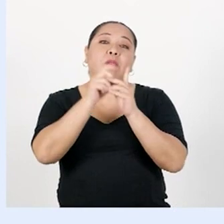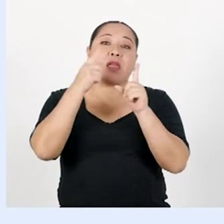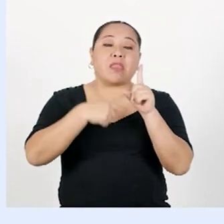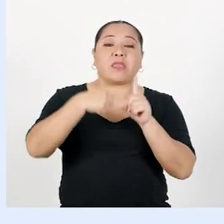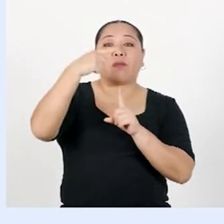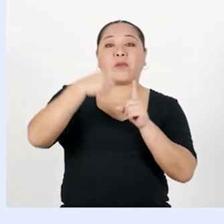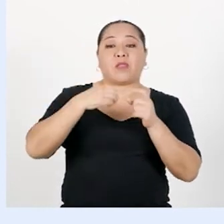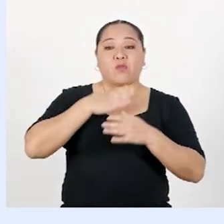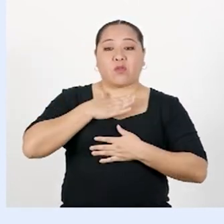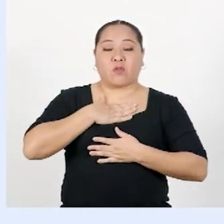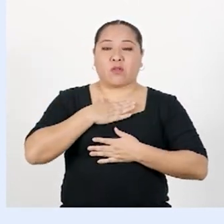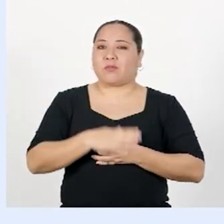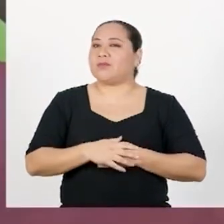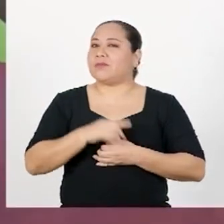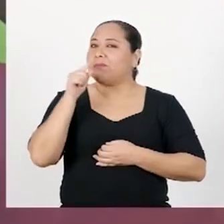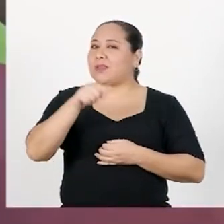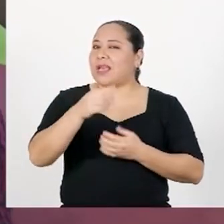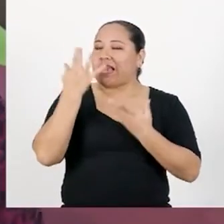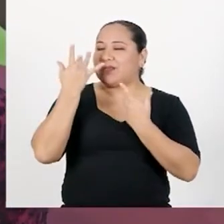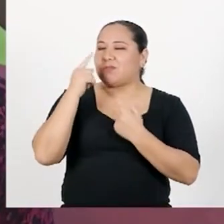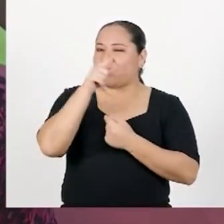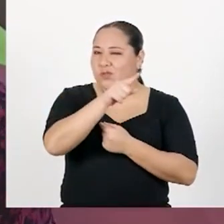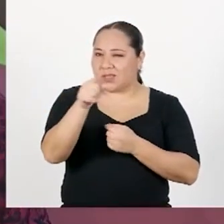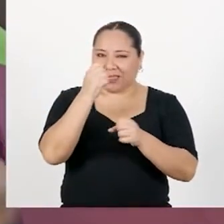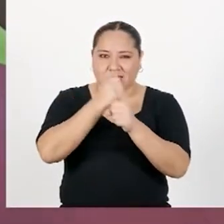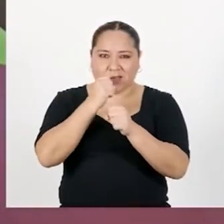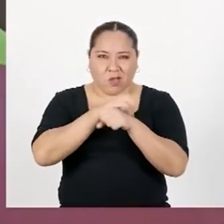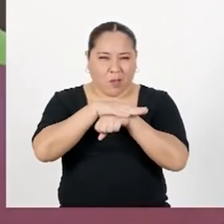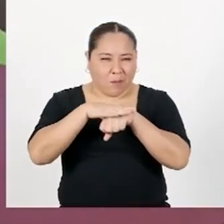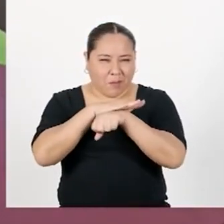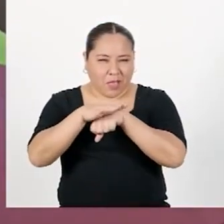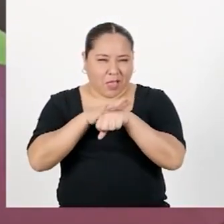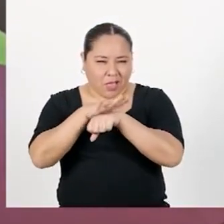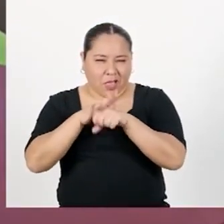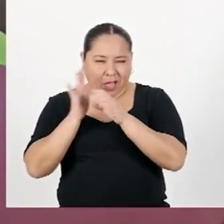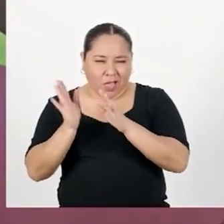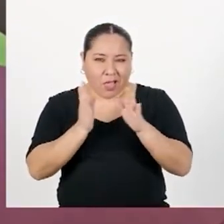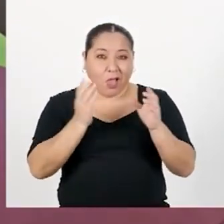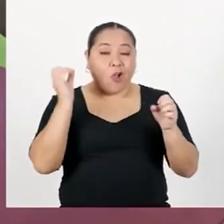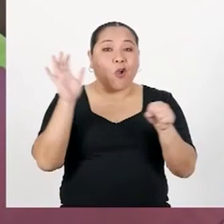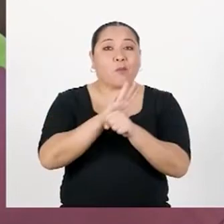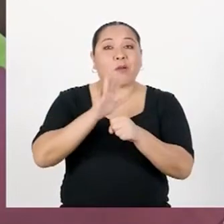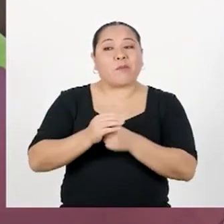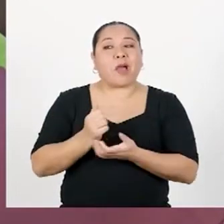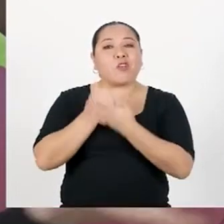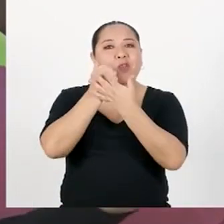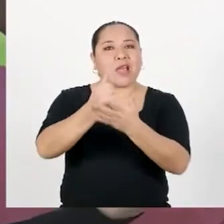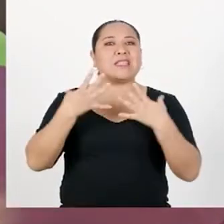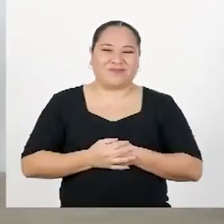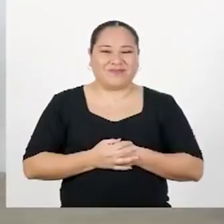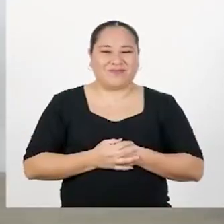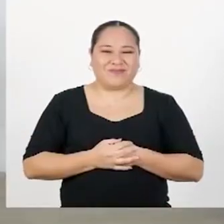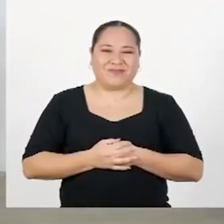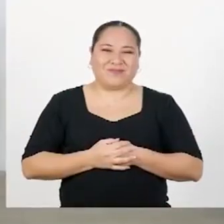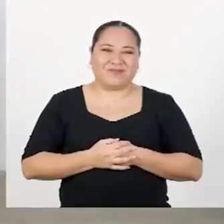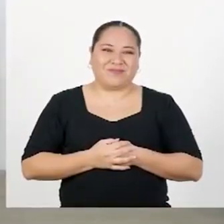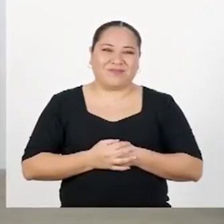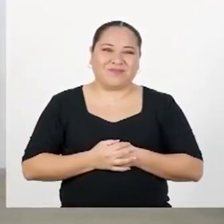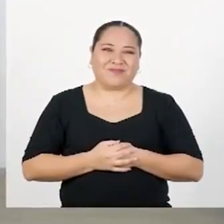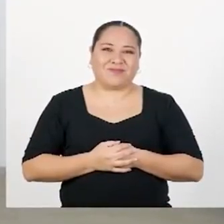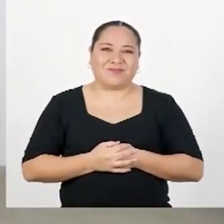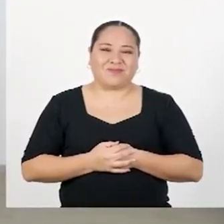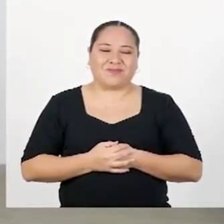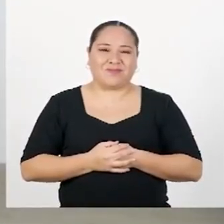la temperatura corporal. Espero que estén trabajando en el plan integral para contribuir a la salud familiar.